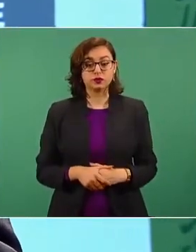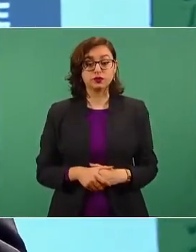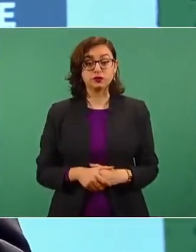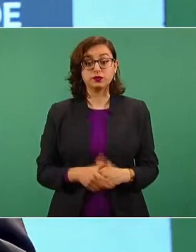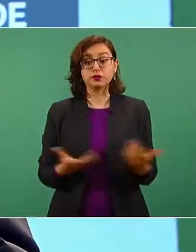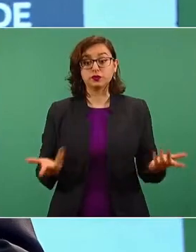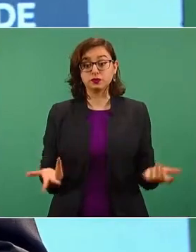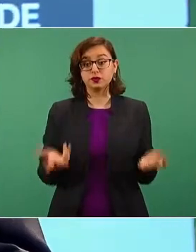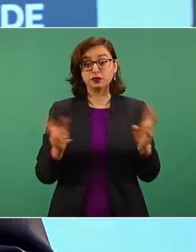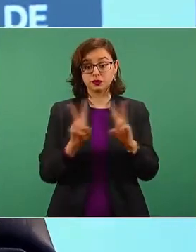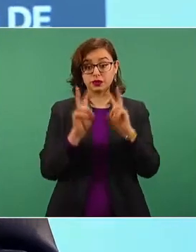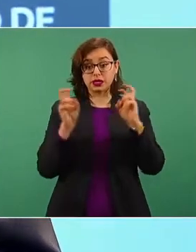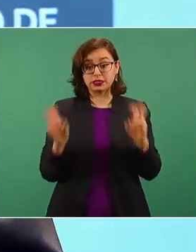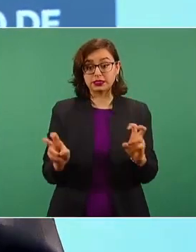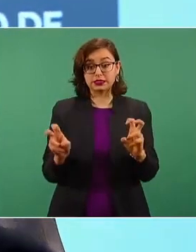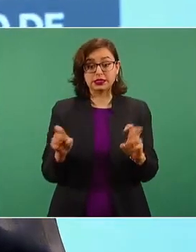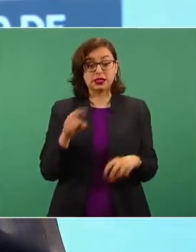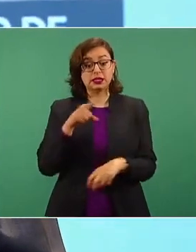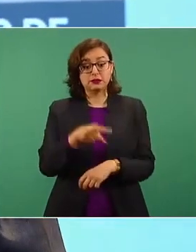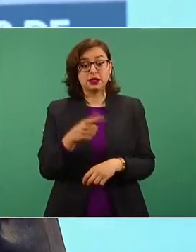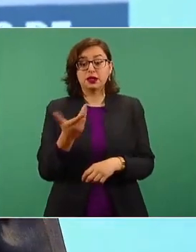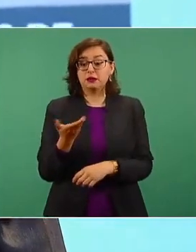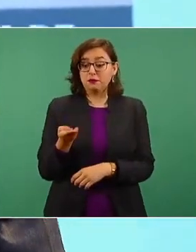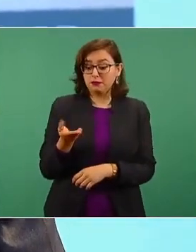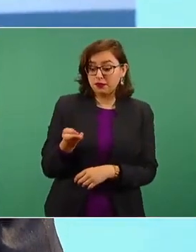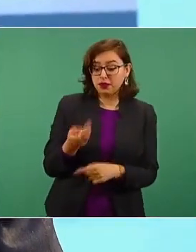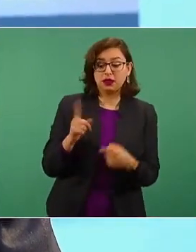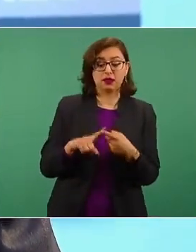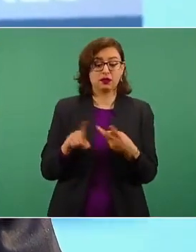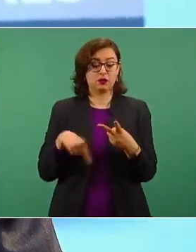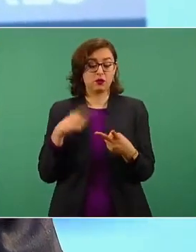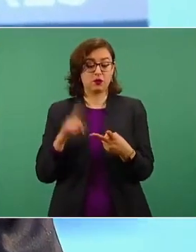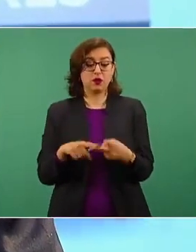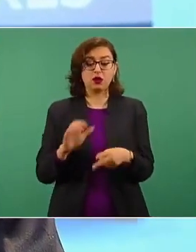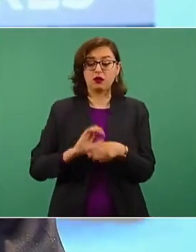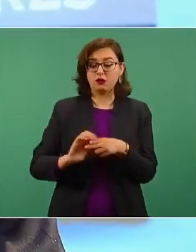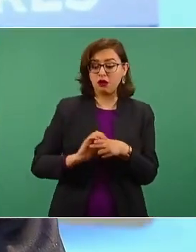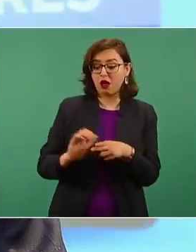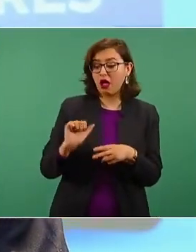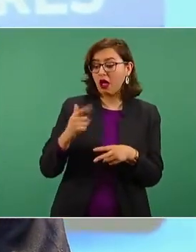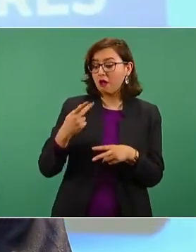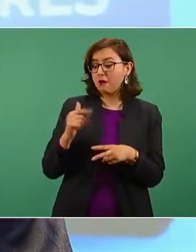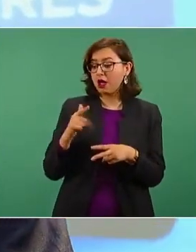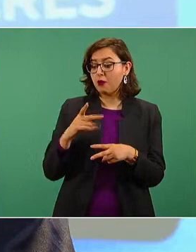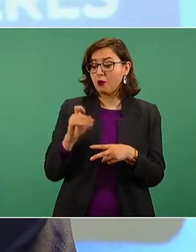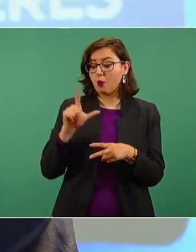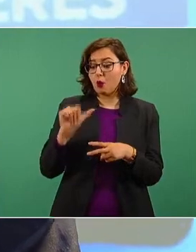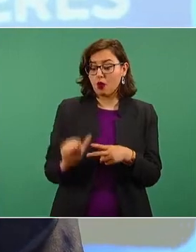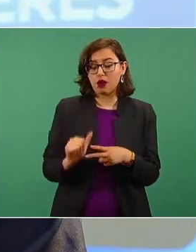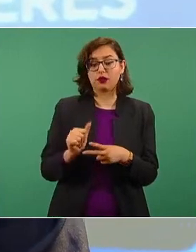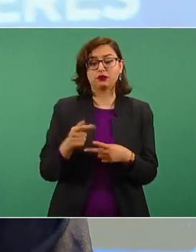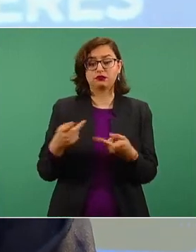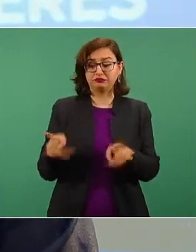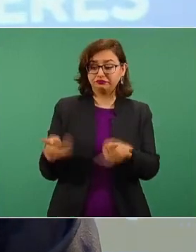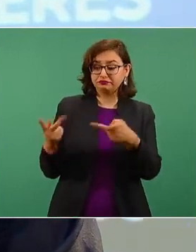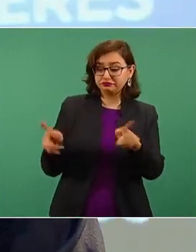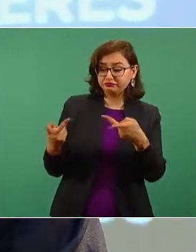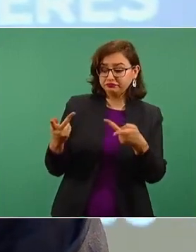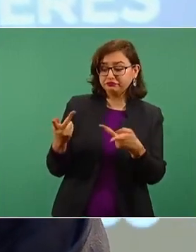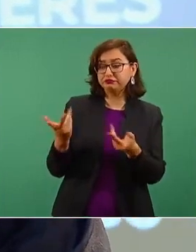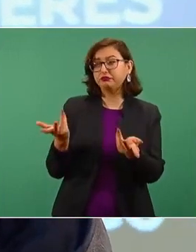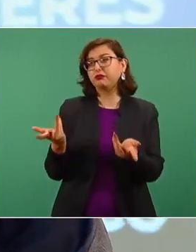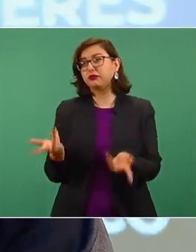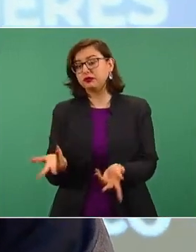comercialización de la marihuana, de la amapola, se ha tomado